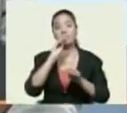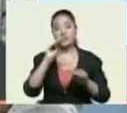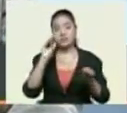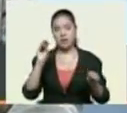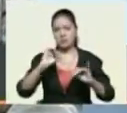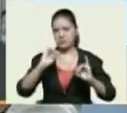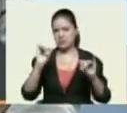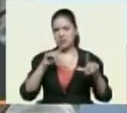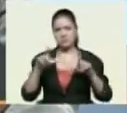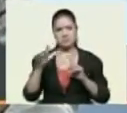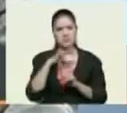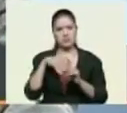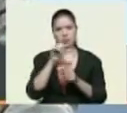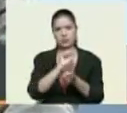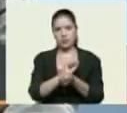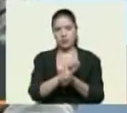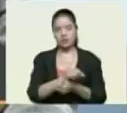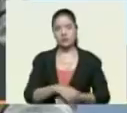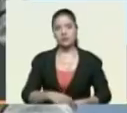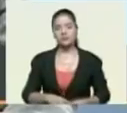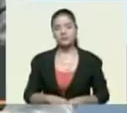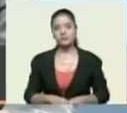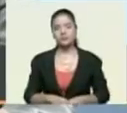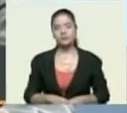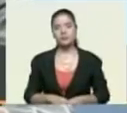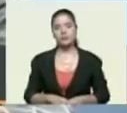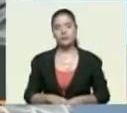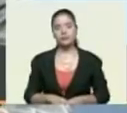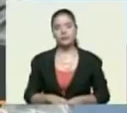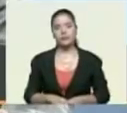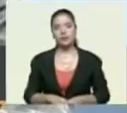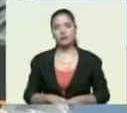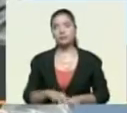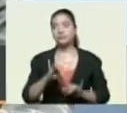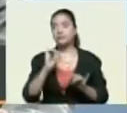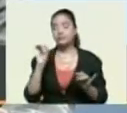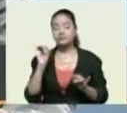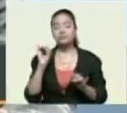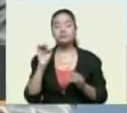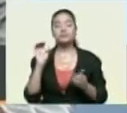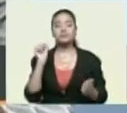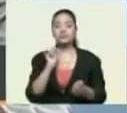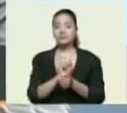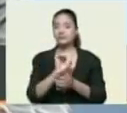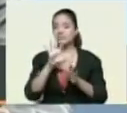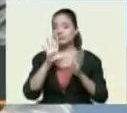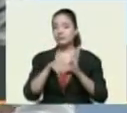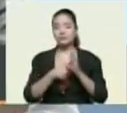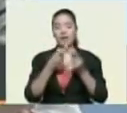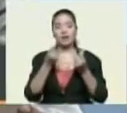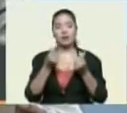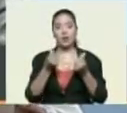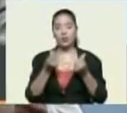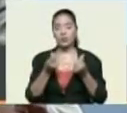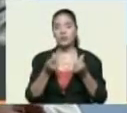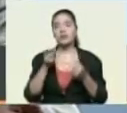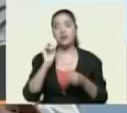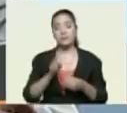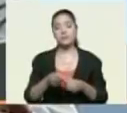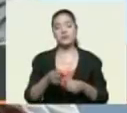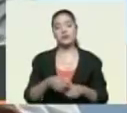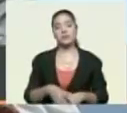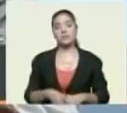esta detención. A él ya se le imputó los delitos de desestabilización de la economía y